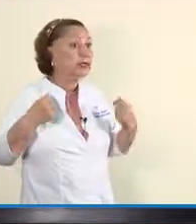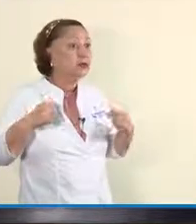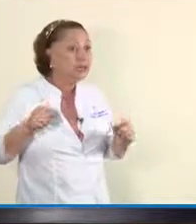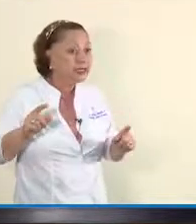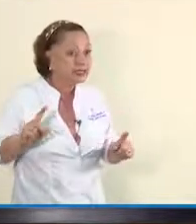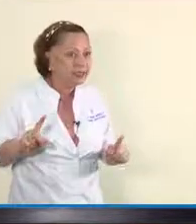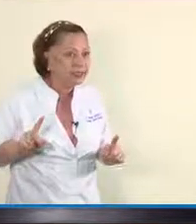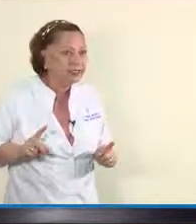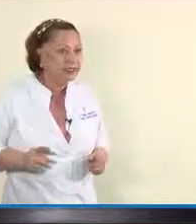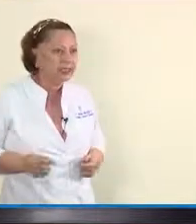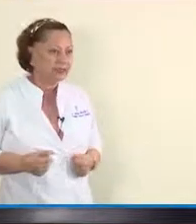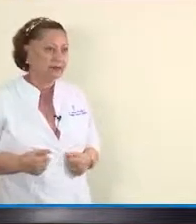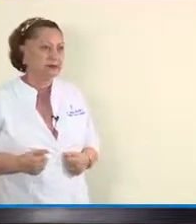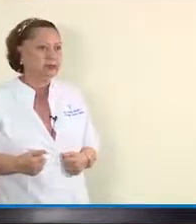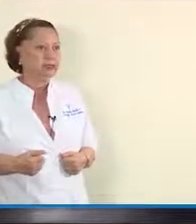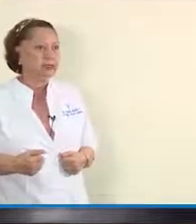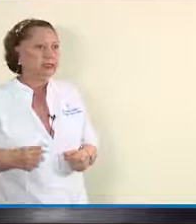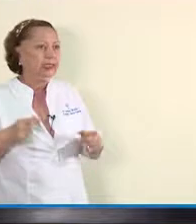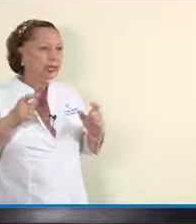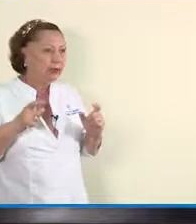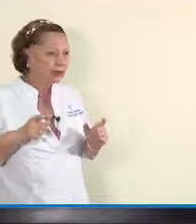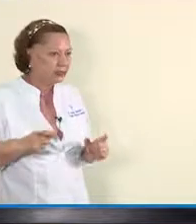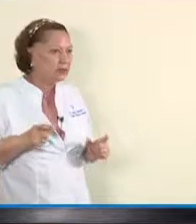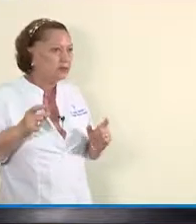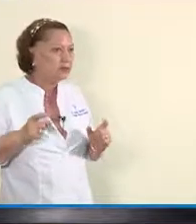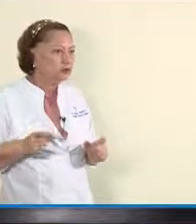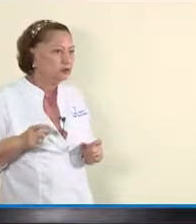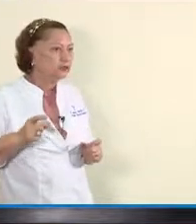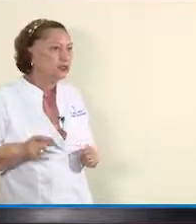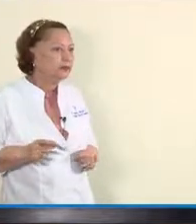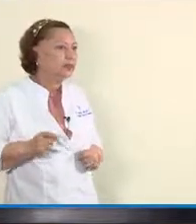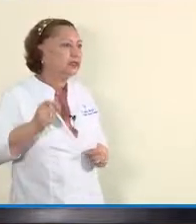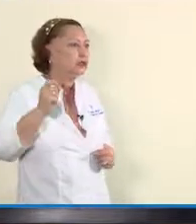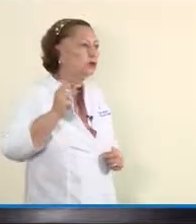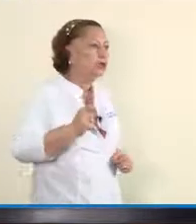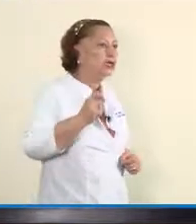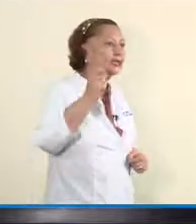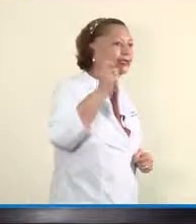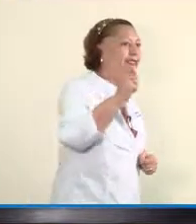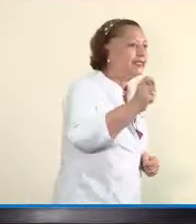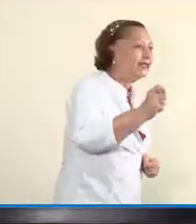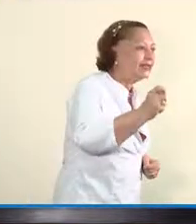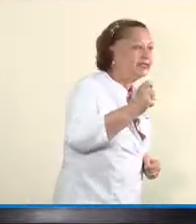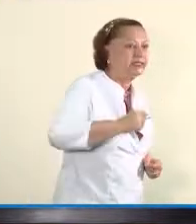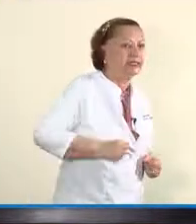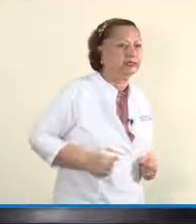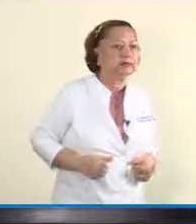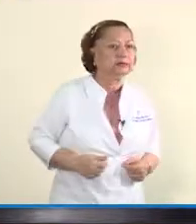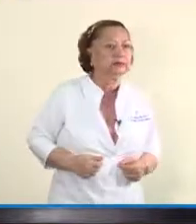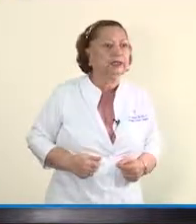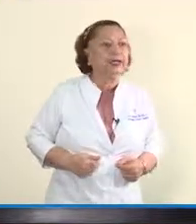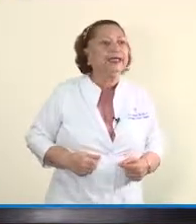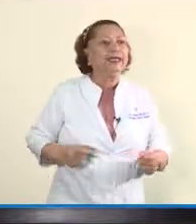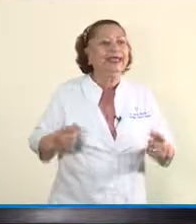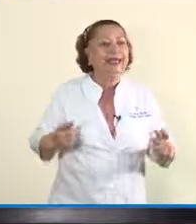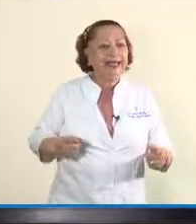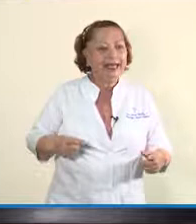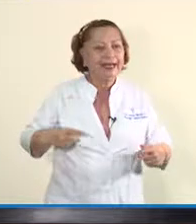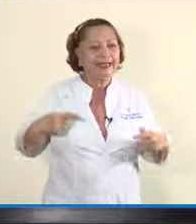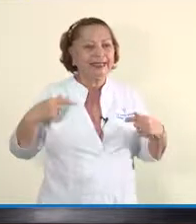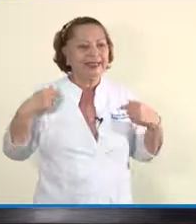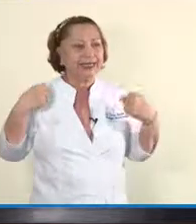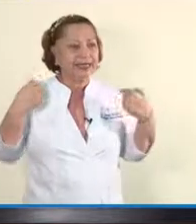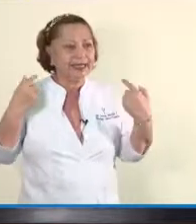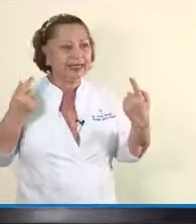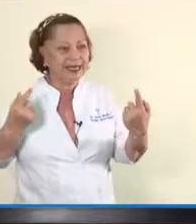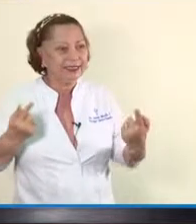Pero esa vulnerabilidad la vences muy fácilmente con la resiliencia, que es